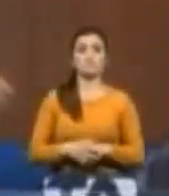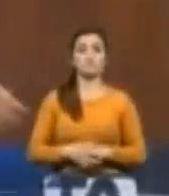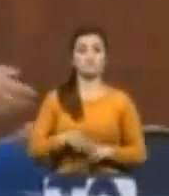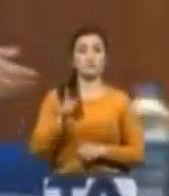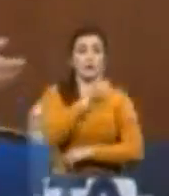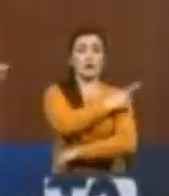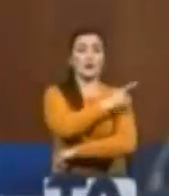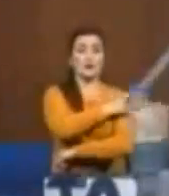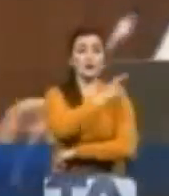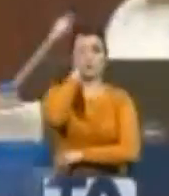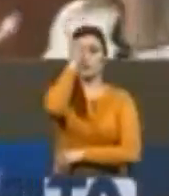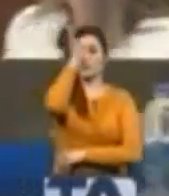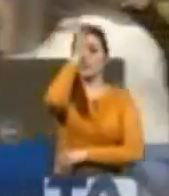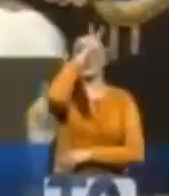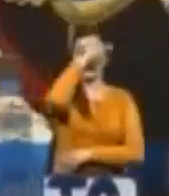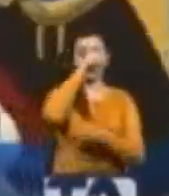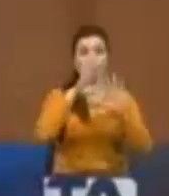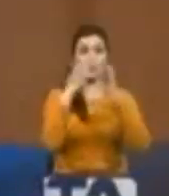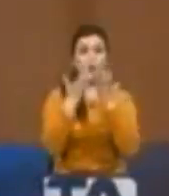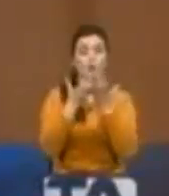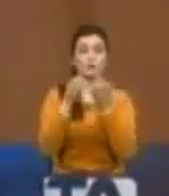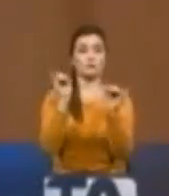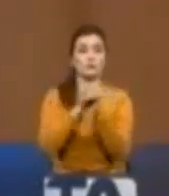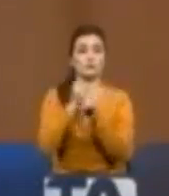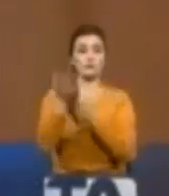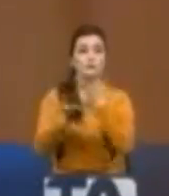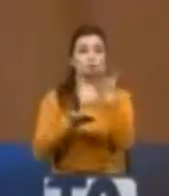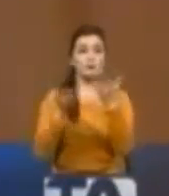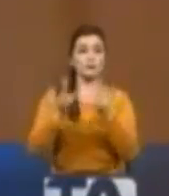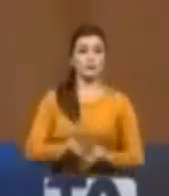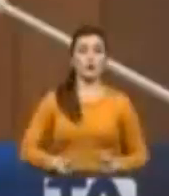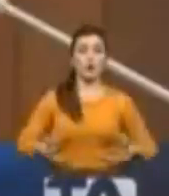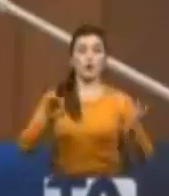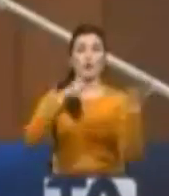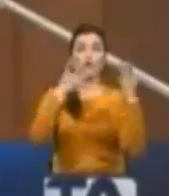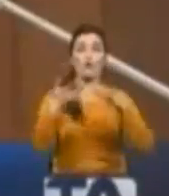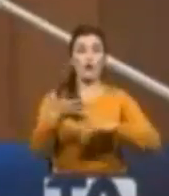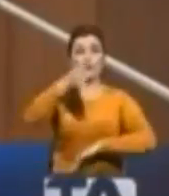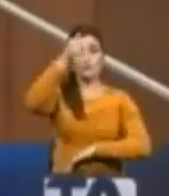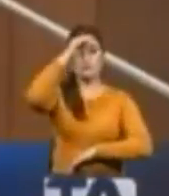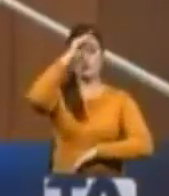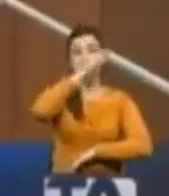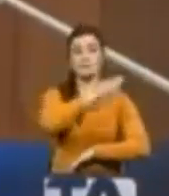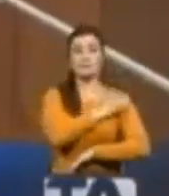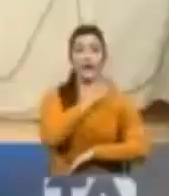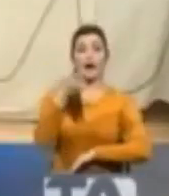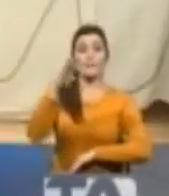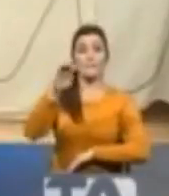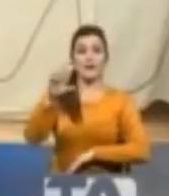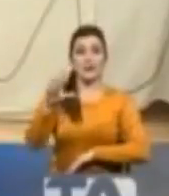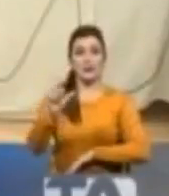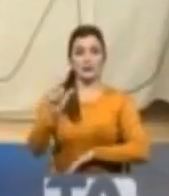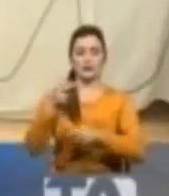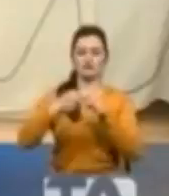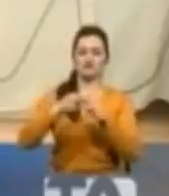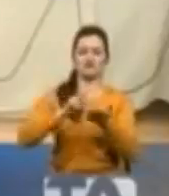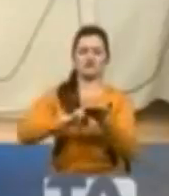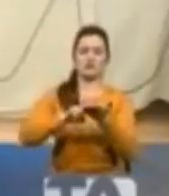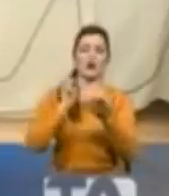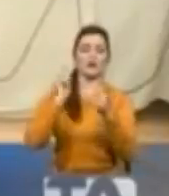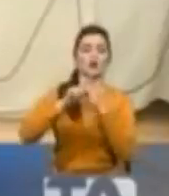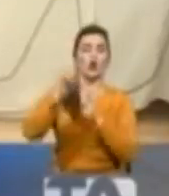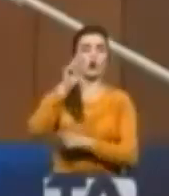Argüello fue delegada de José Serrano ante el Comité Interinstitucional que investigó la muerte del general Gabella. Asistió a estas reuniones hasta octubre